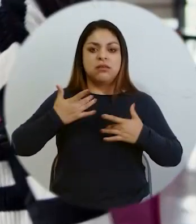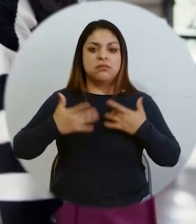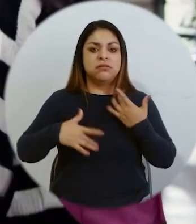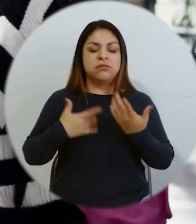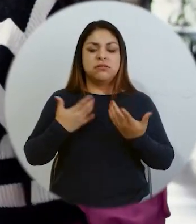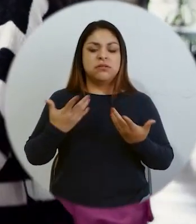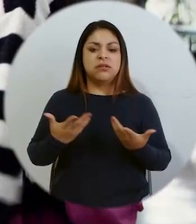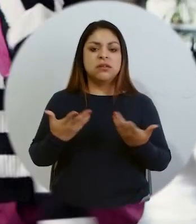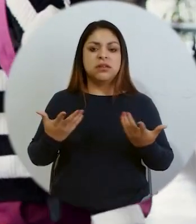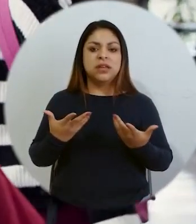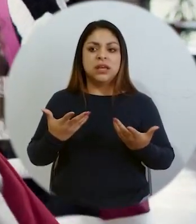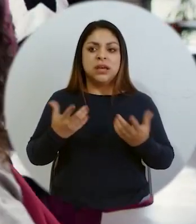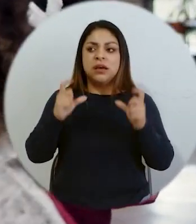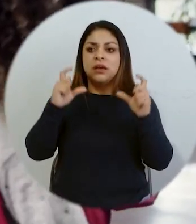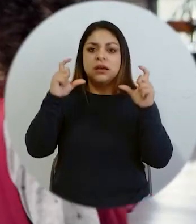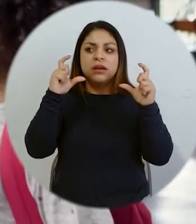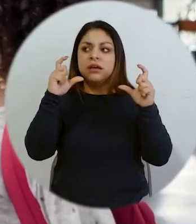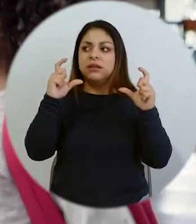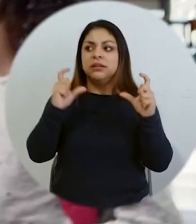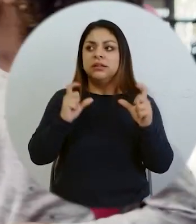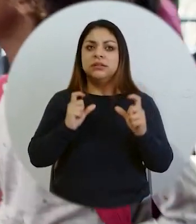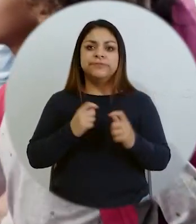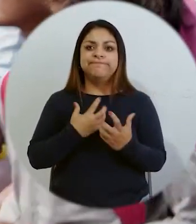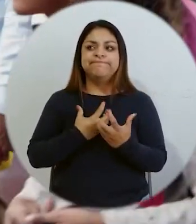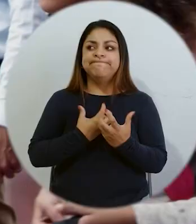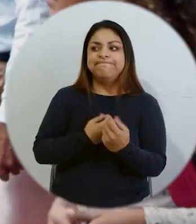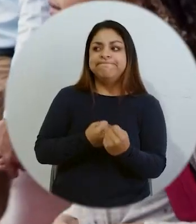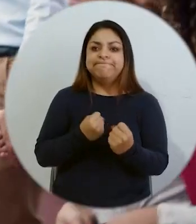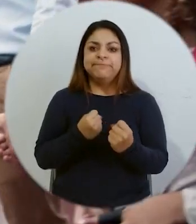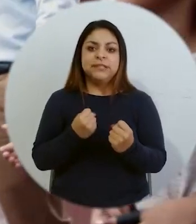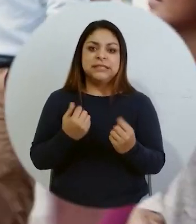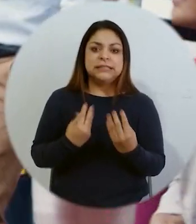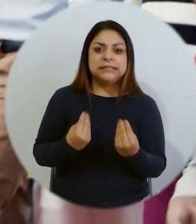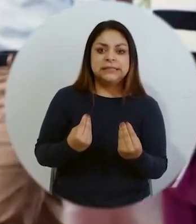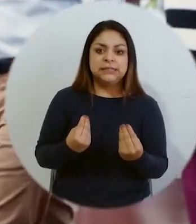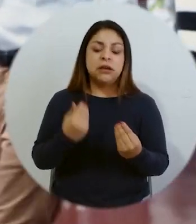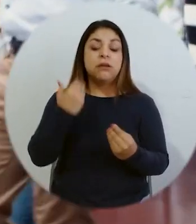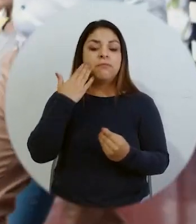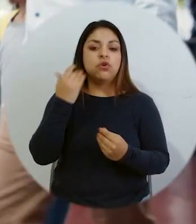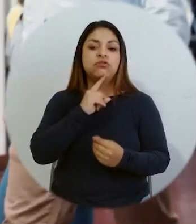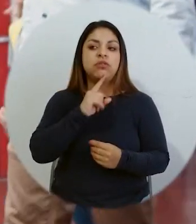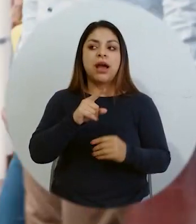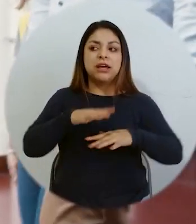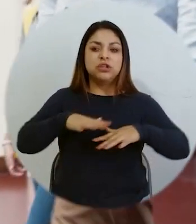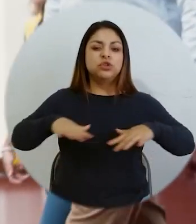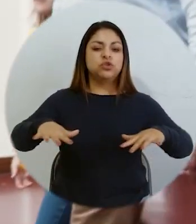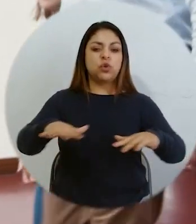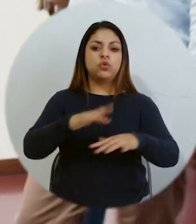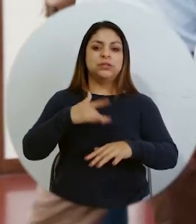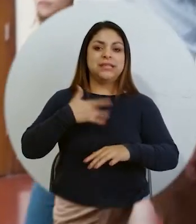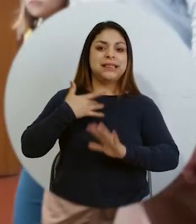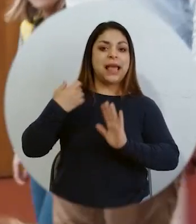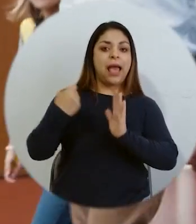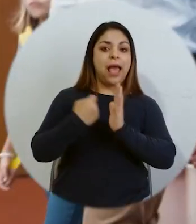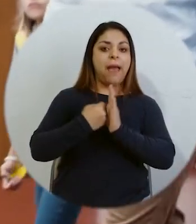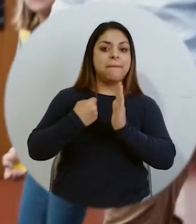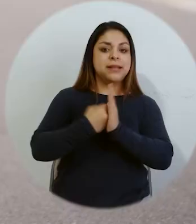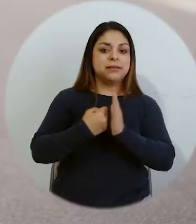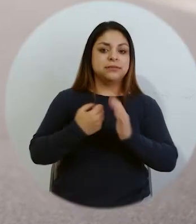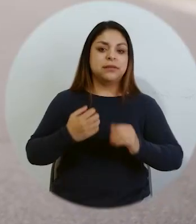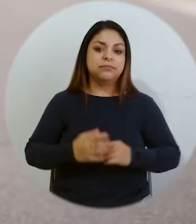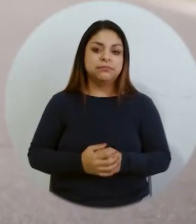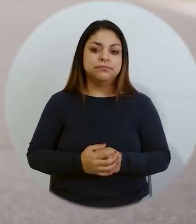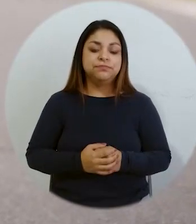ver con sistemas de hipervigilancia, hiperalerta, desconfianza, porque realmente el entorno se vuelve un entorno amenazante,